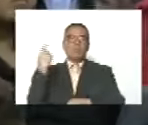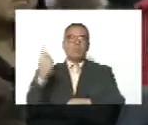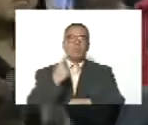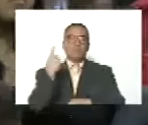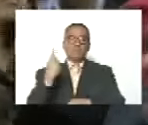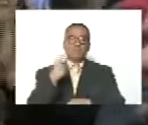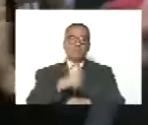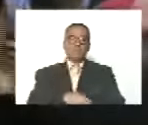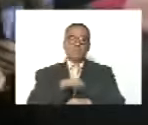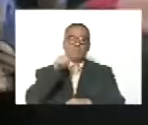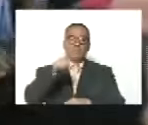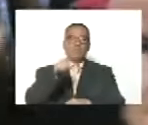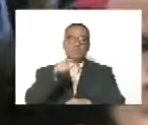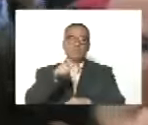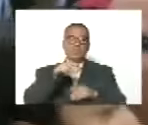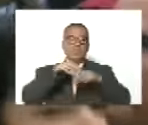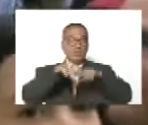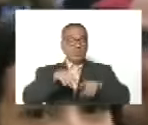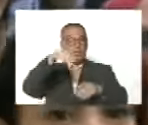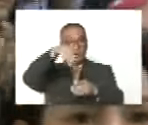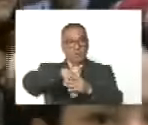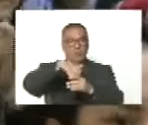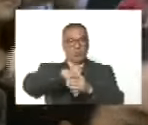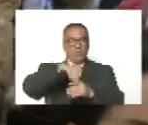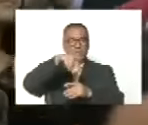solamente con la formalidad del voto,